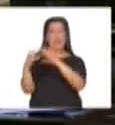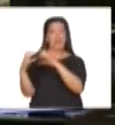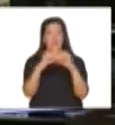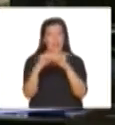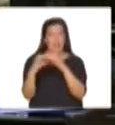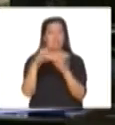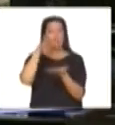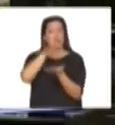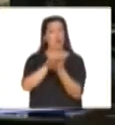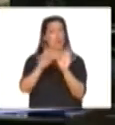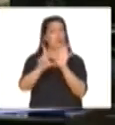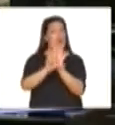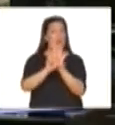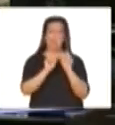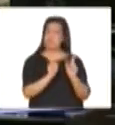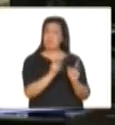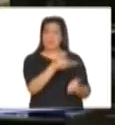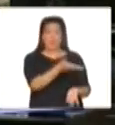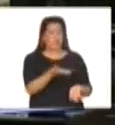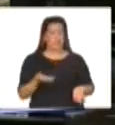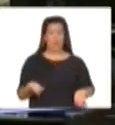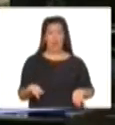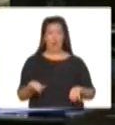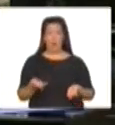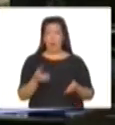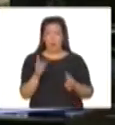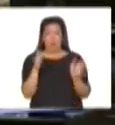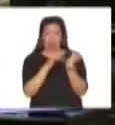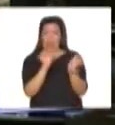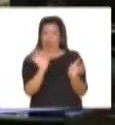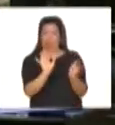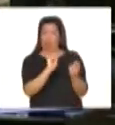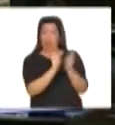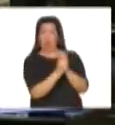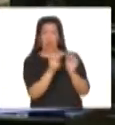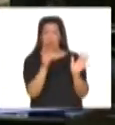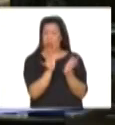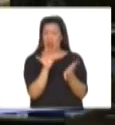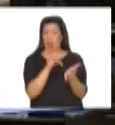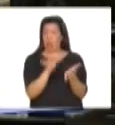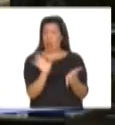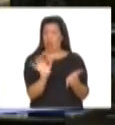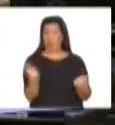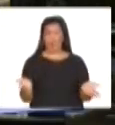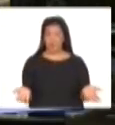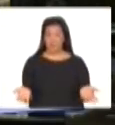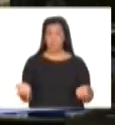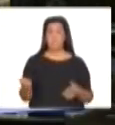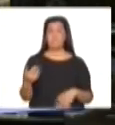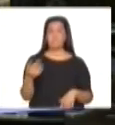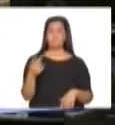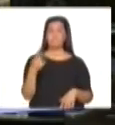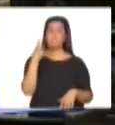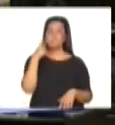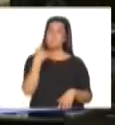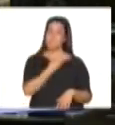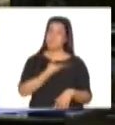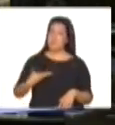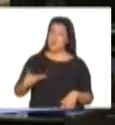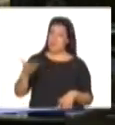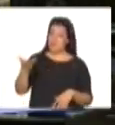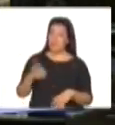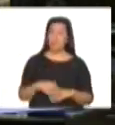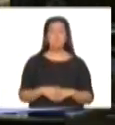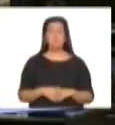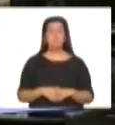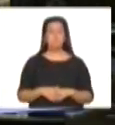Bloomberg, todos los que se le enfrentaron. Ahora, si vos te le querés parecer, querés acercarte con él... Te